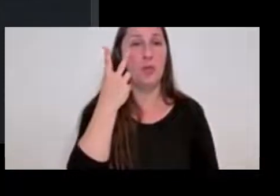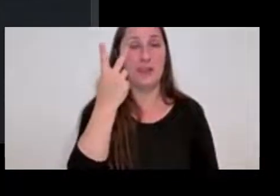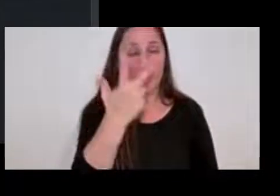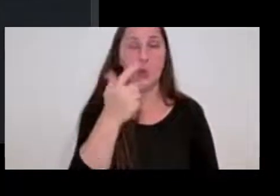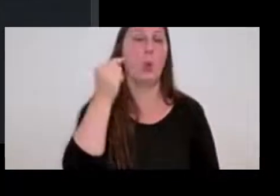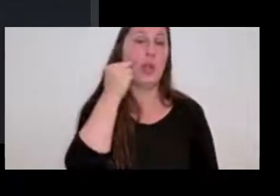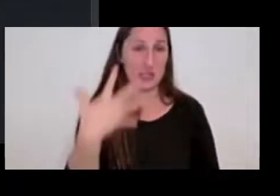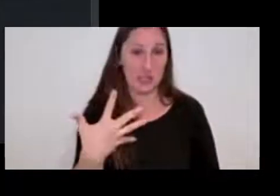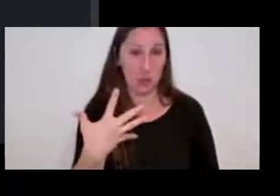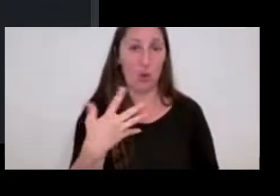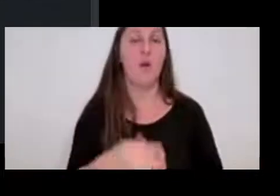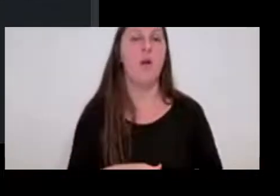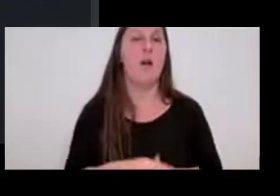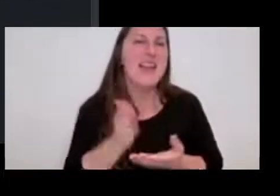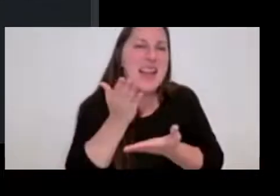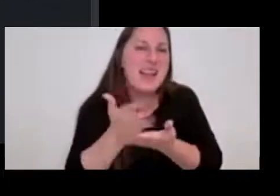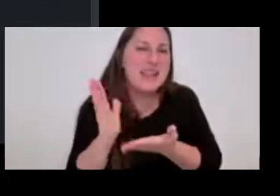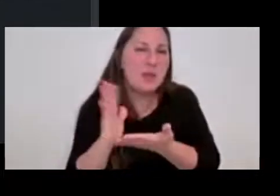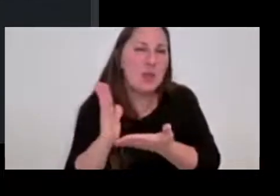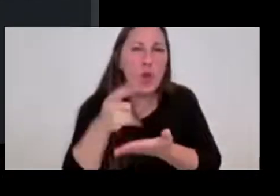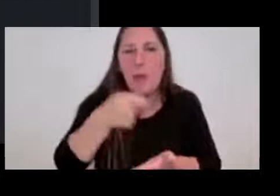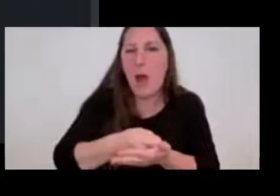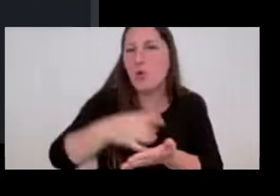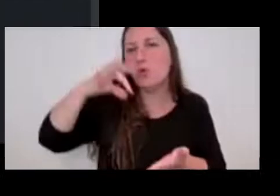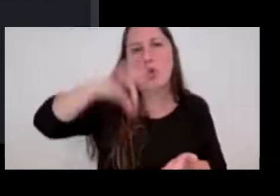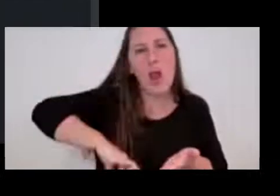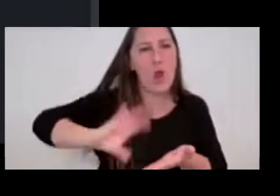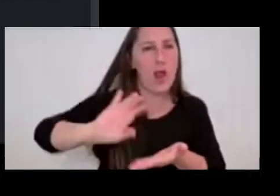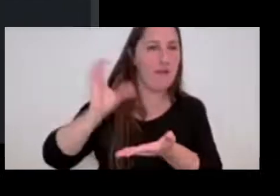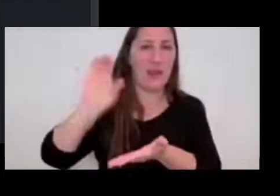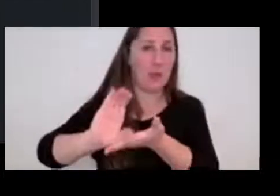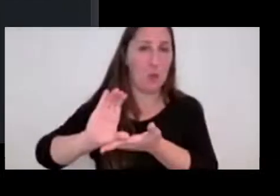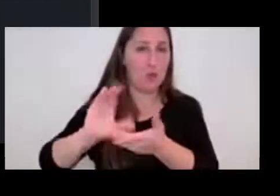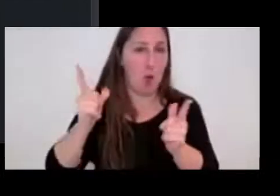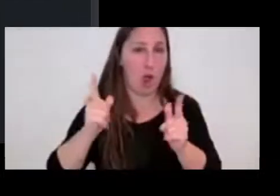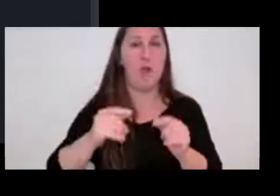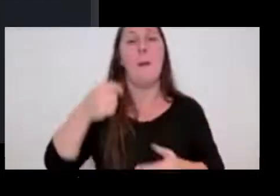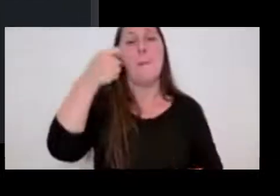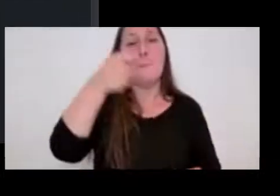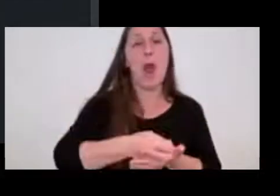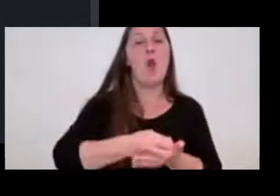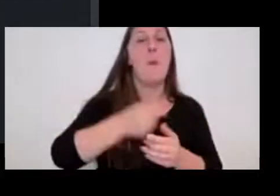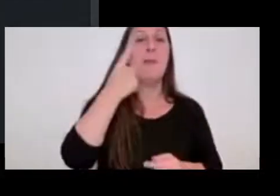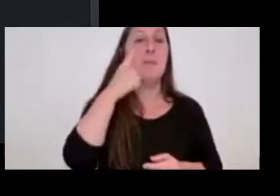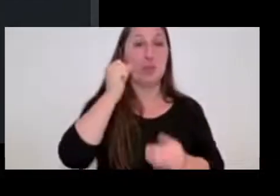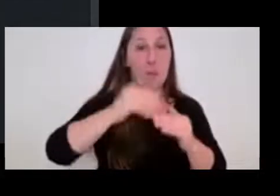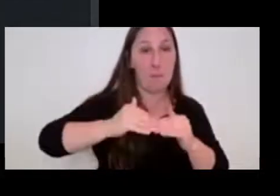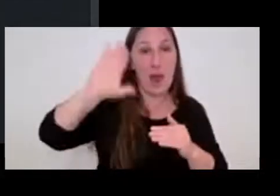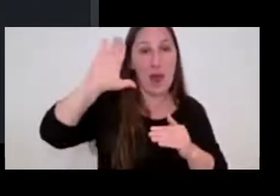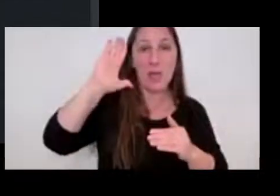25.345. No hay ninguna excepción al pago de sueldo, digamos. Pago mayor a 1.000 pesos, hay que hacerlo en forma